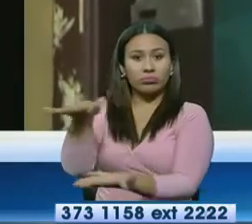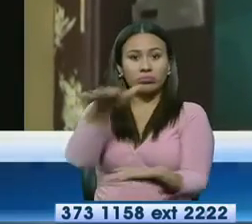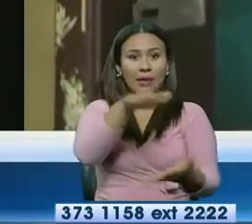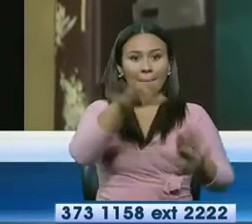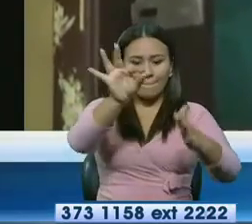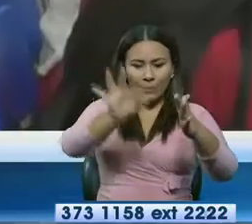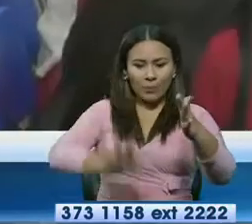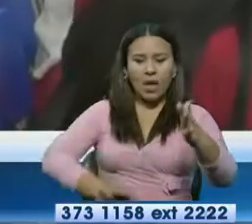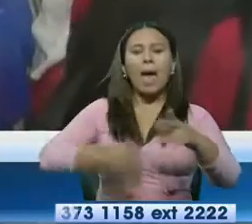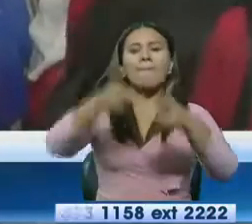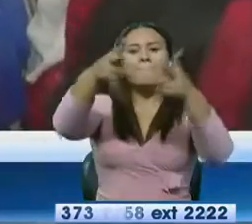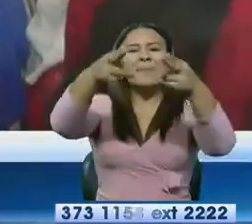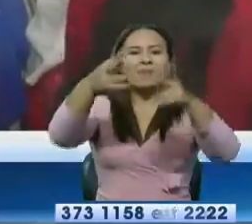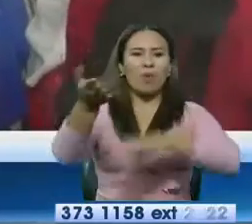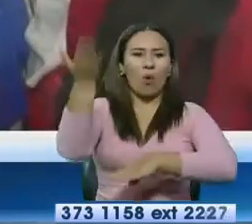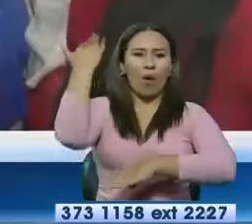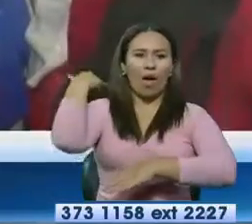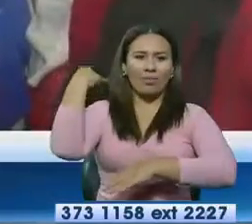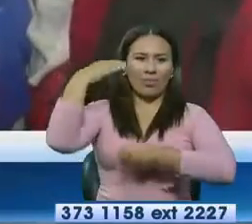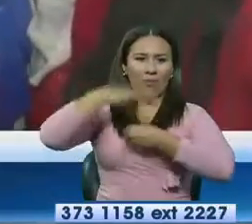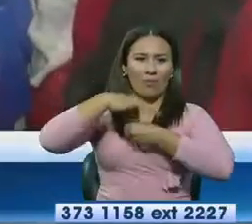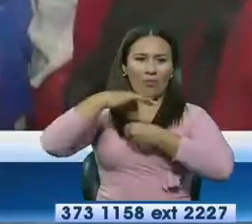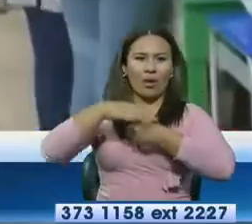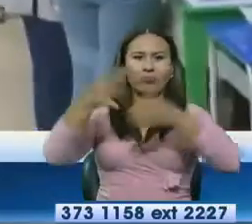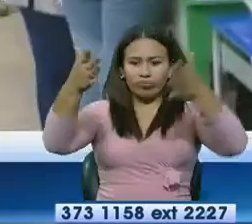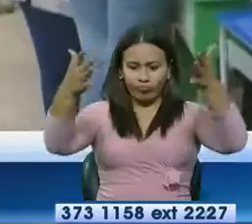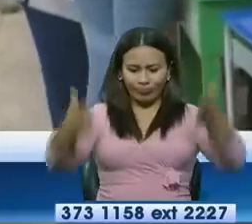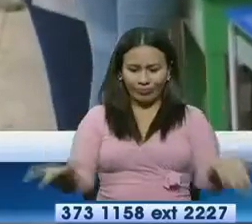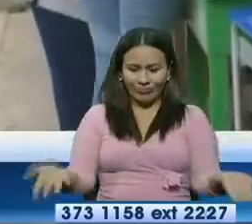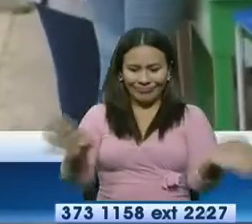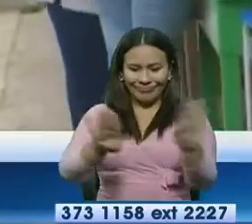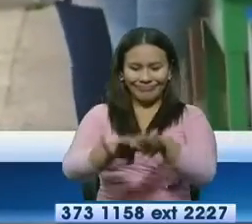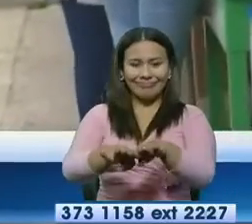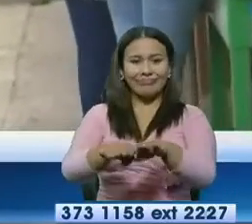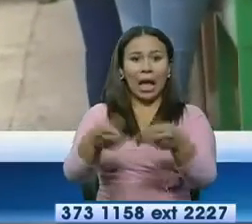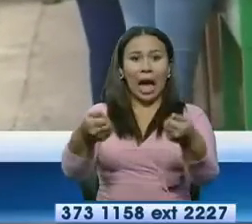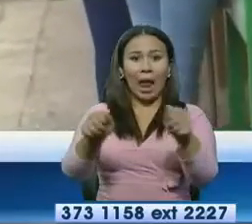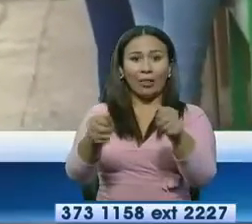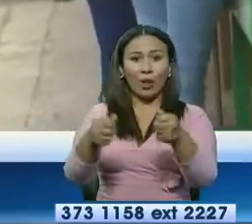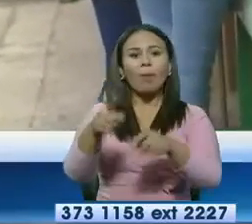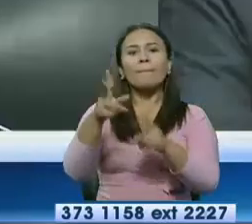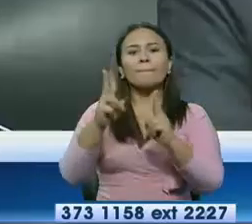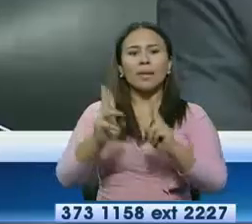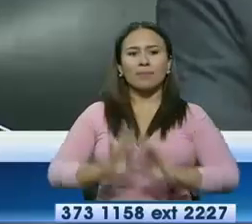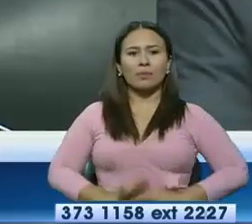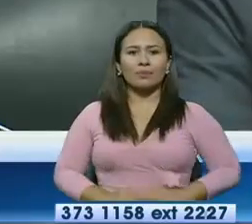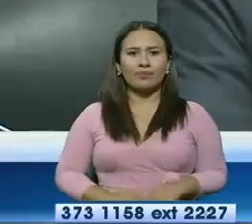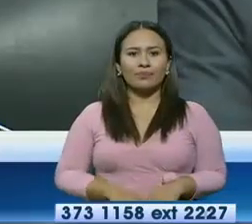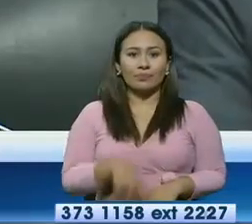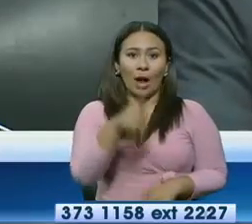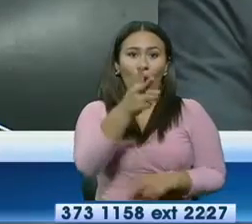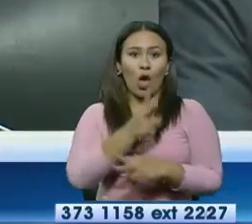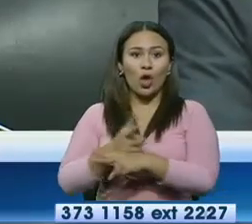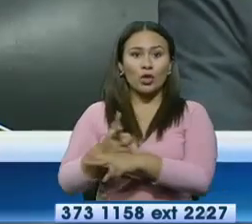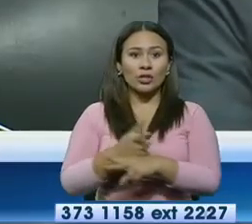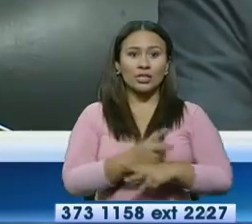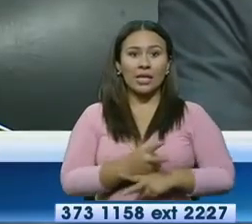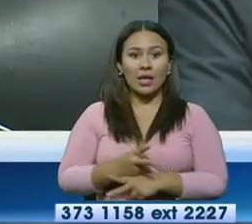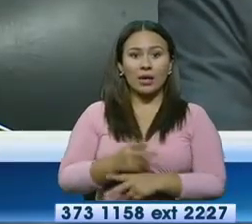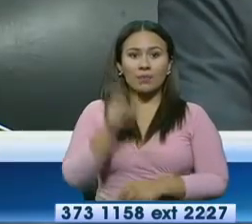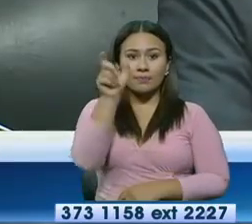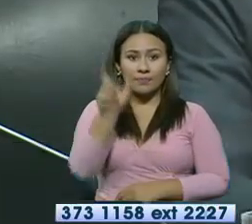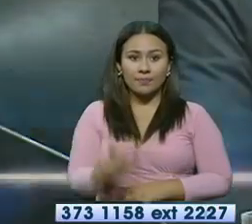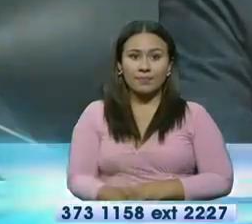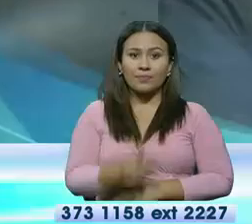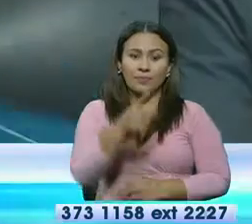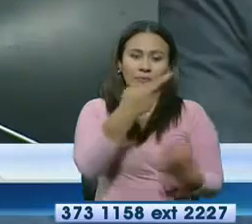los mismos que se utilizaron en elecciones anteriores. Así lo explicó el consejero Mauricio Tayupanta. Vamos a utilizar, para que haya una